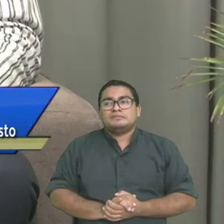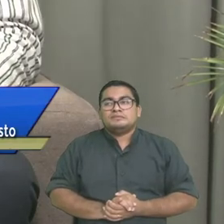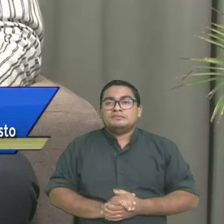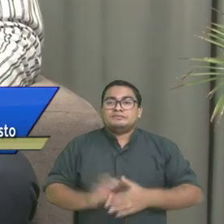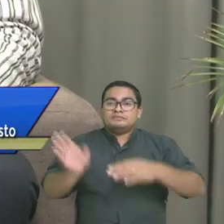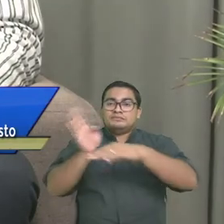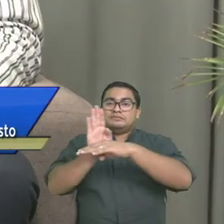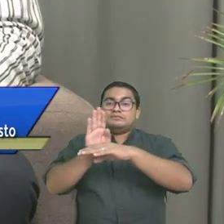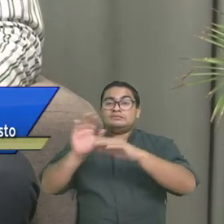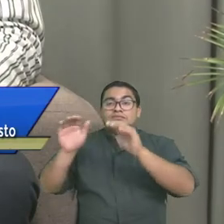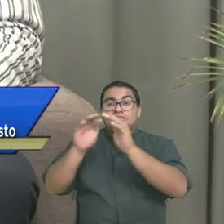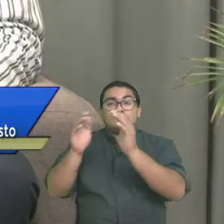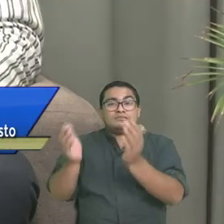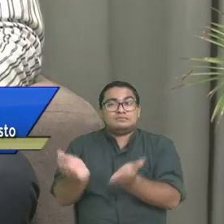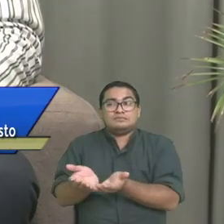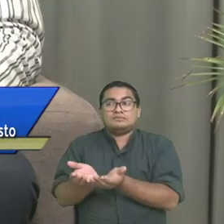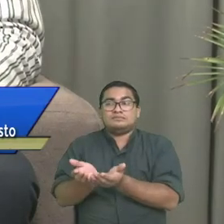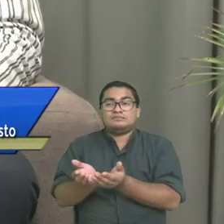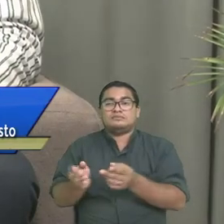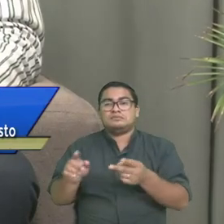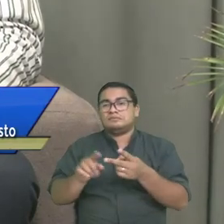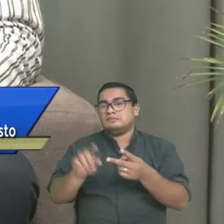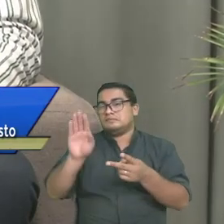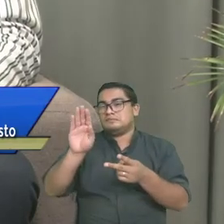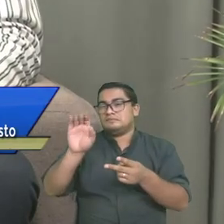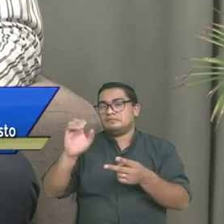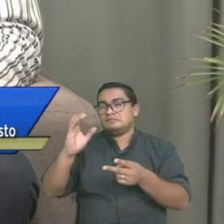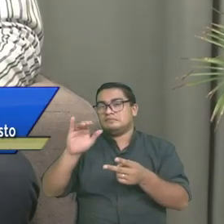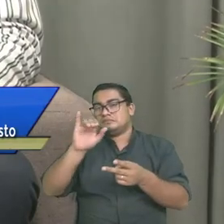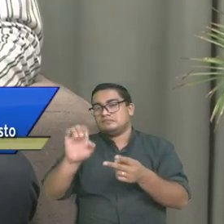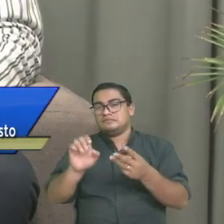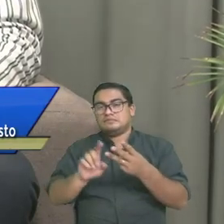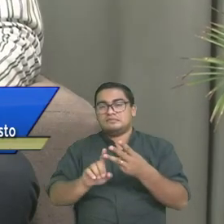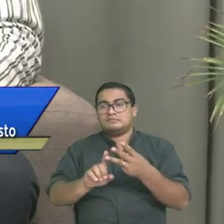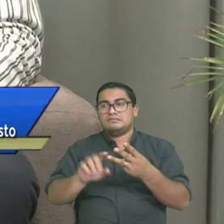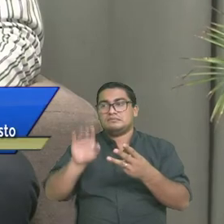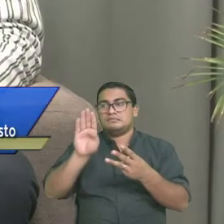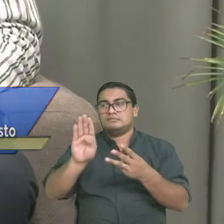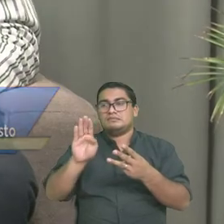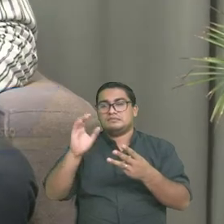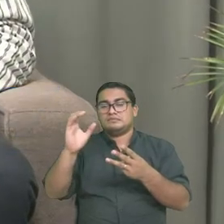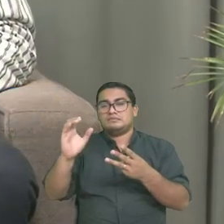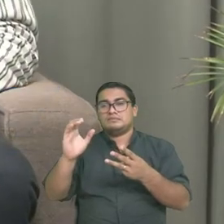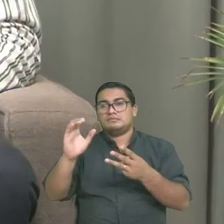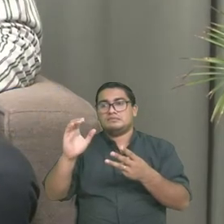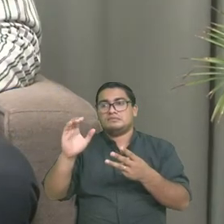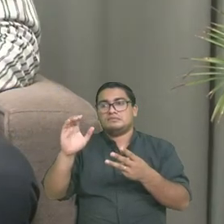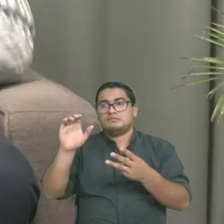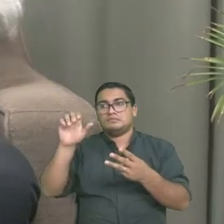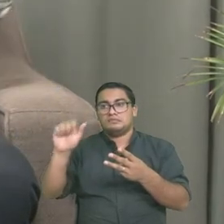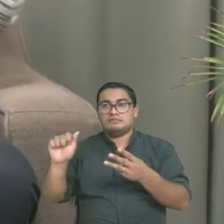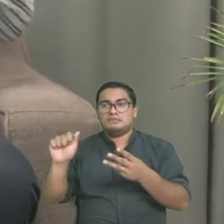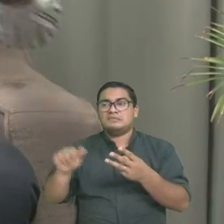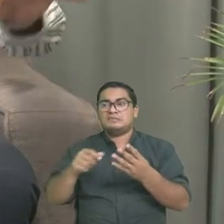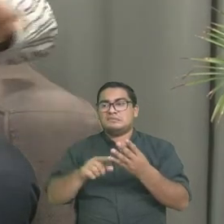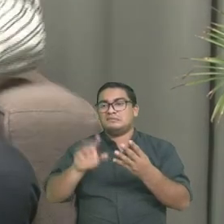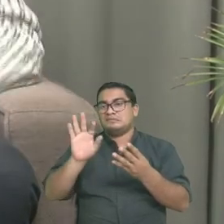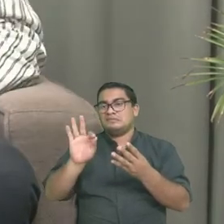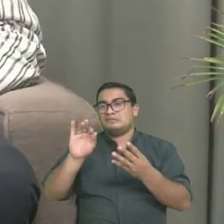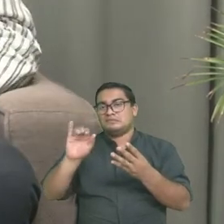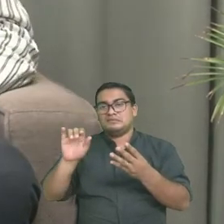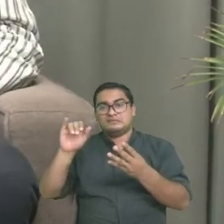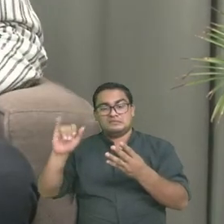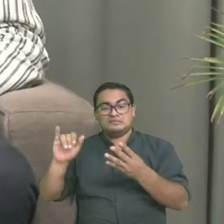Banco Mundial, Banco Interamericano de Desarrollo, Banco Centroamericano de Integración Económica, Fondo Monetario Internacional, todos